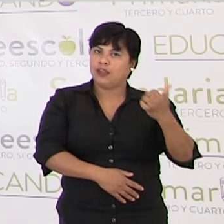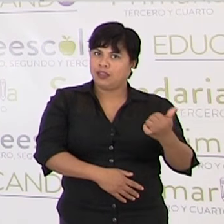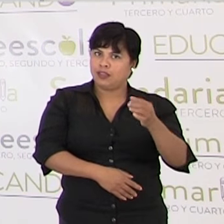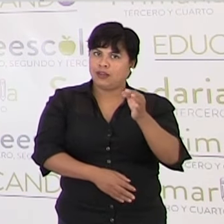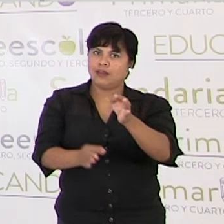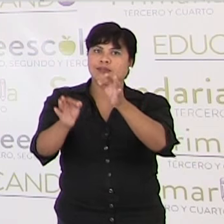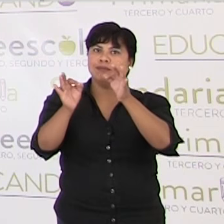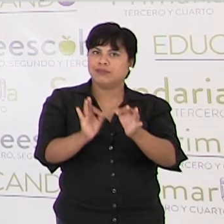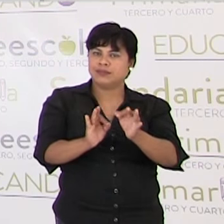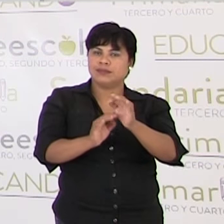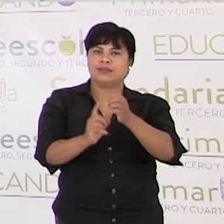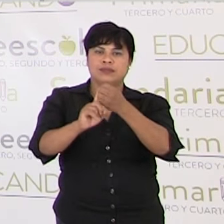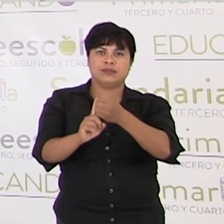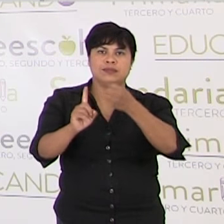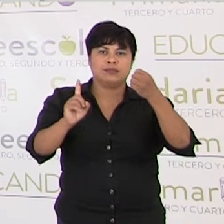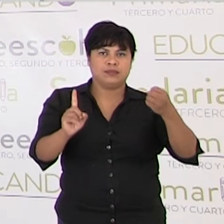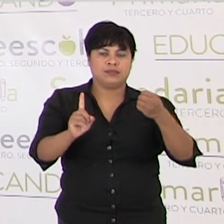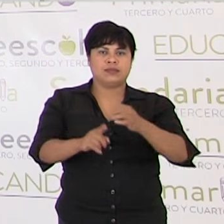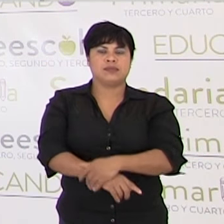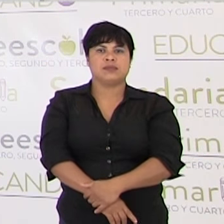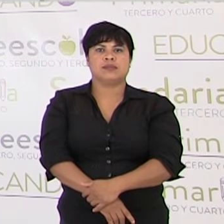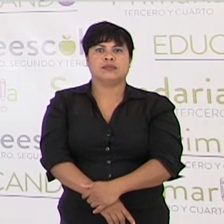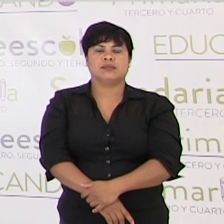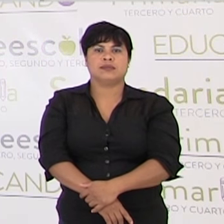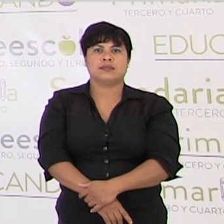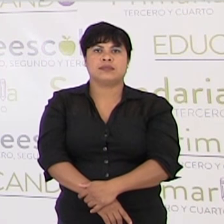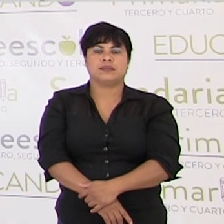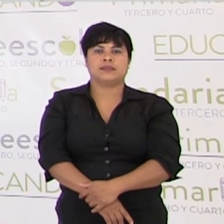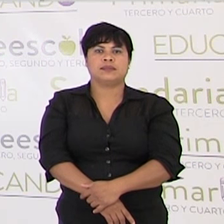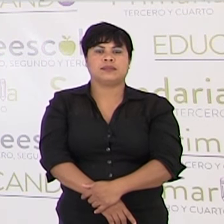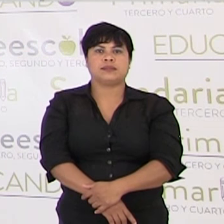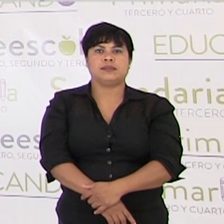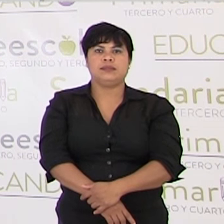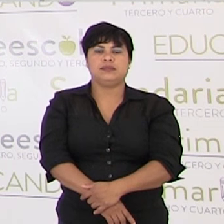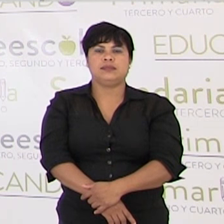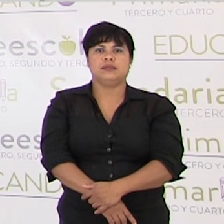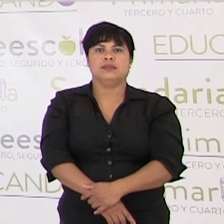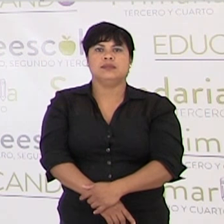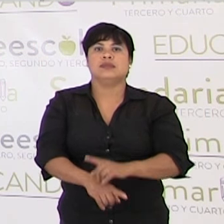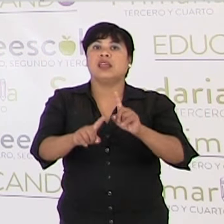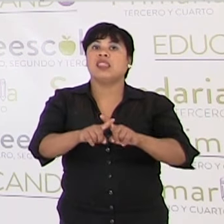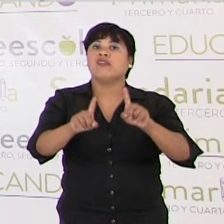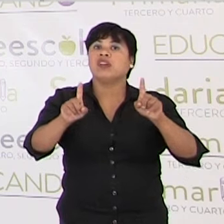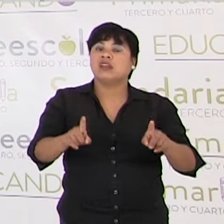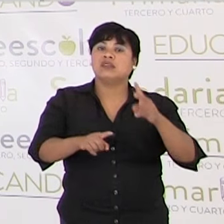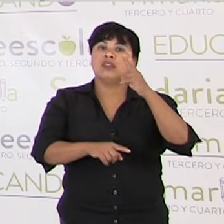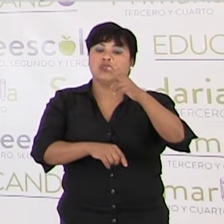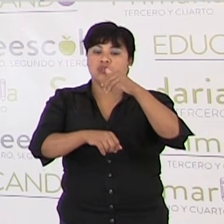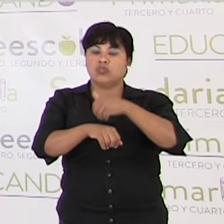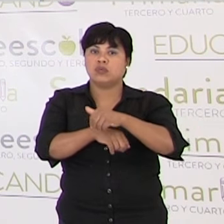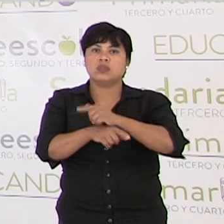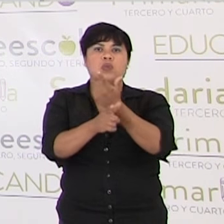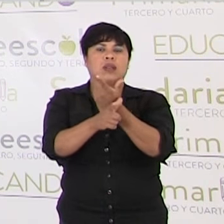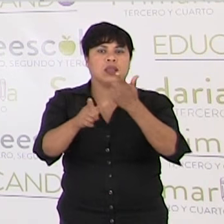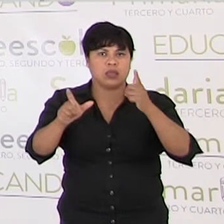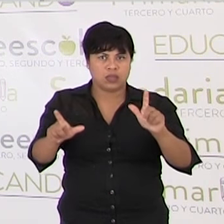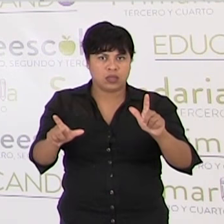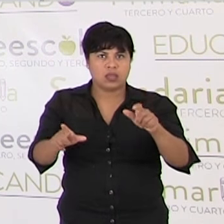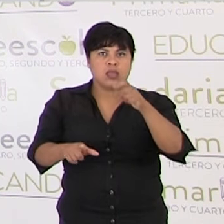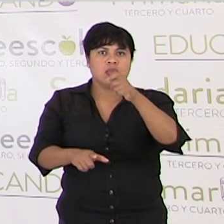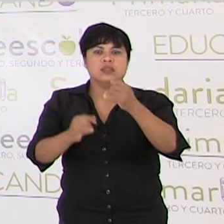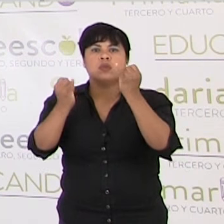la otra expresión o la otra expresión común. La diferencia de dos números cualesquiera